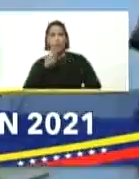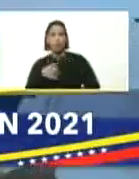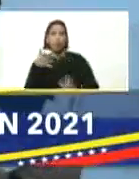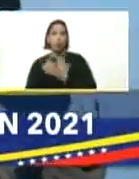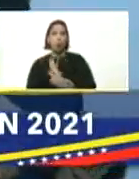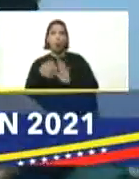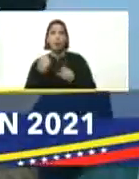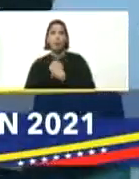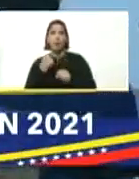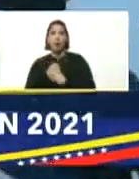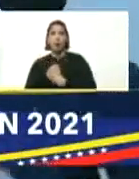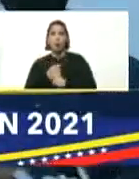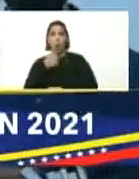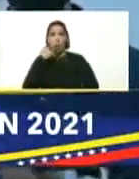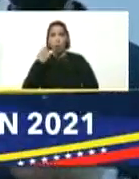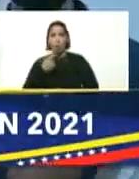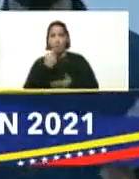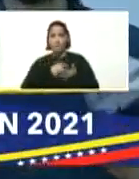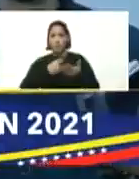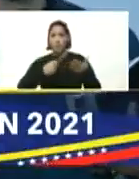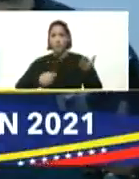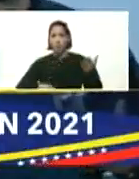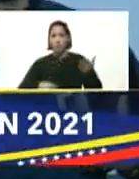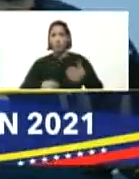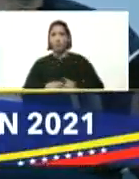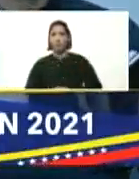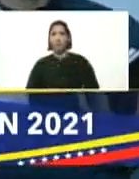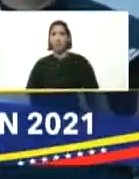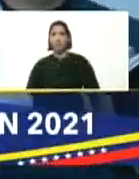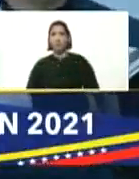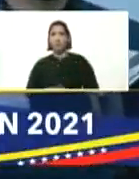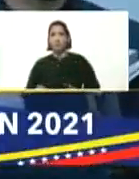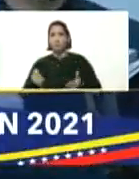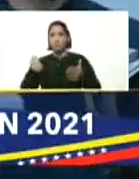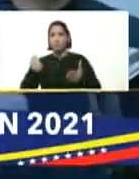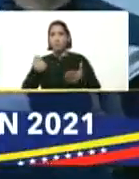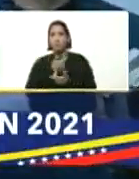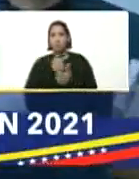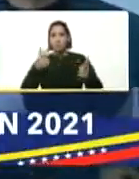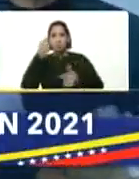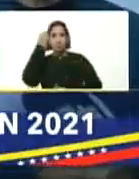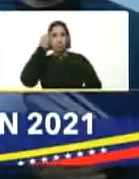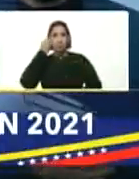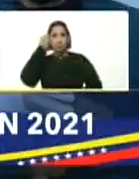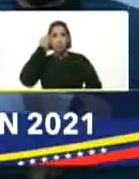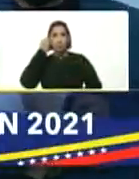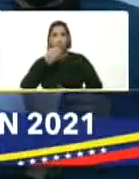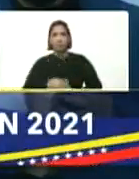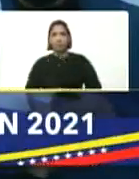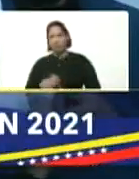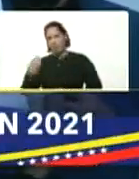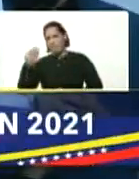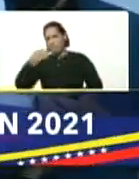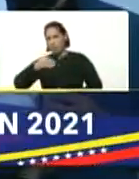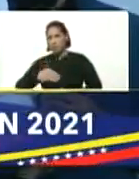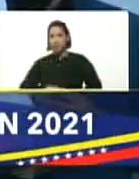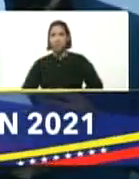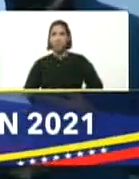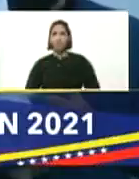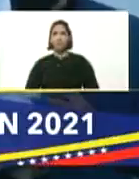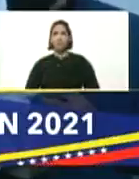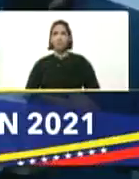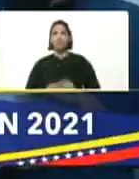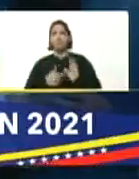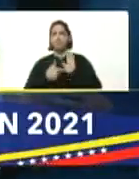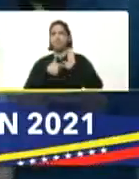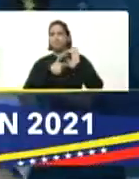Vladimir Acosta. Premio Libertador al Pensamiento Crítico, ese libro. Premio Libertador al Pensamiento Crítico. ¿Qué más podemos